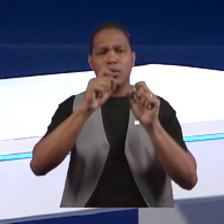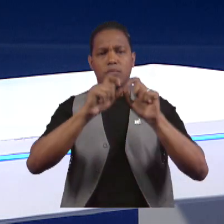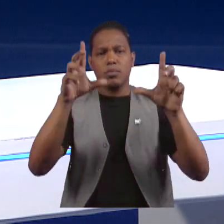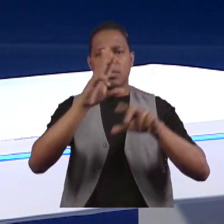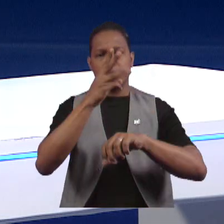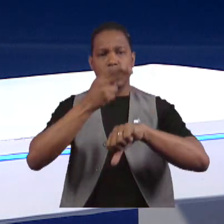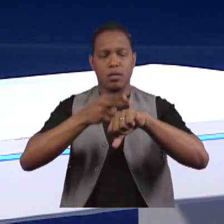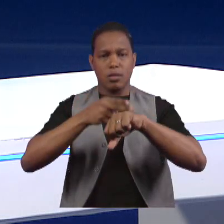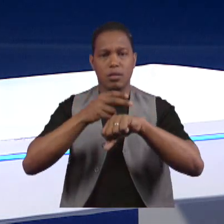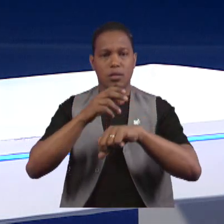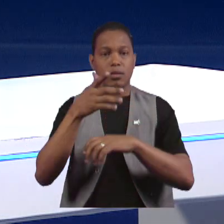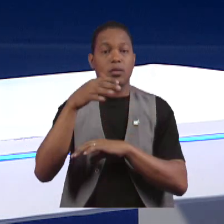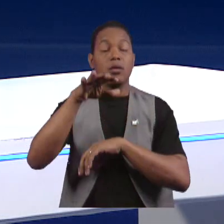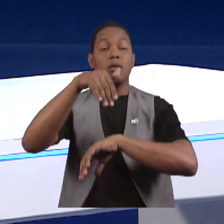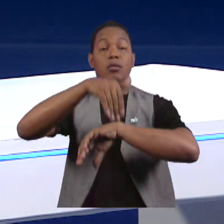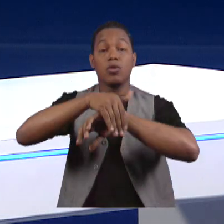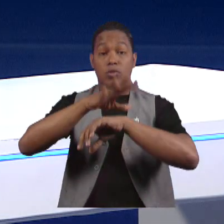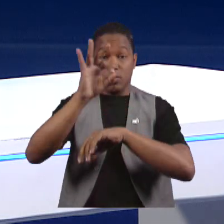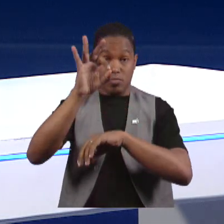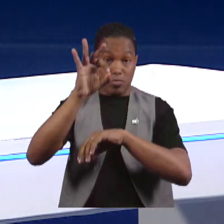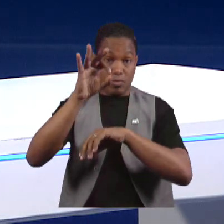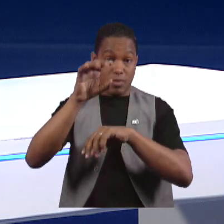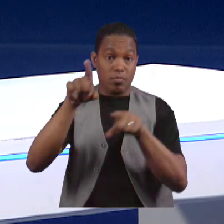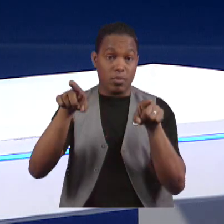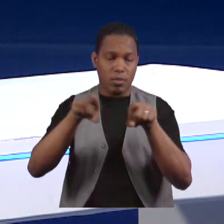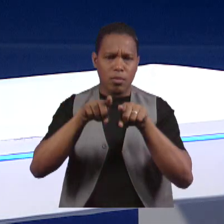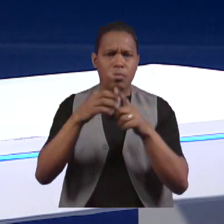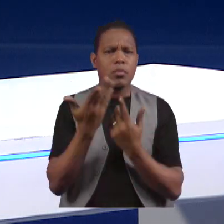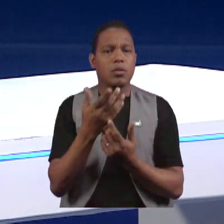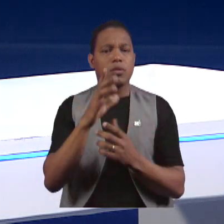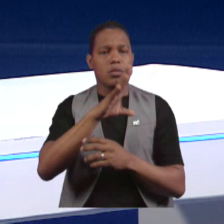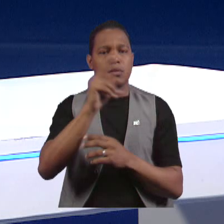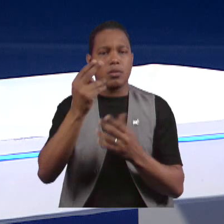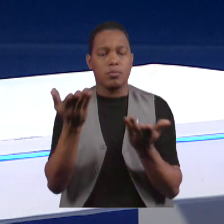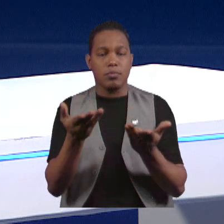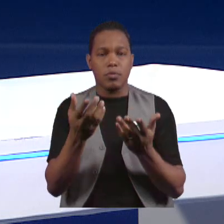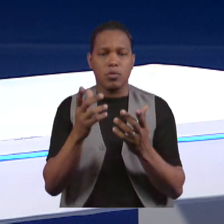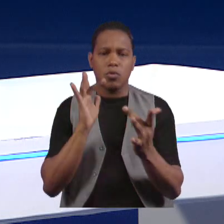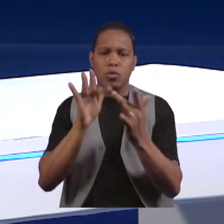6 de la tarde y la emisión estelar a las 9 de la noche de Central de Noticias. Por lo